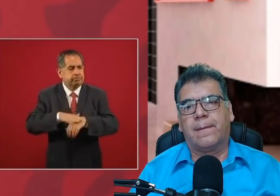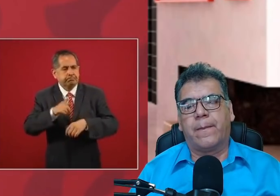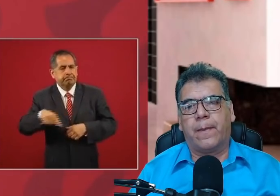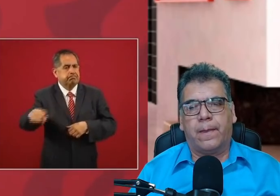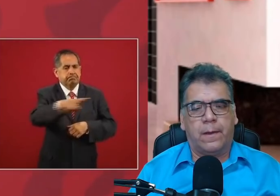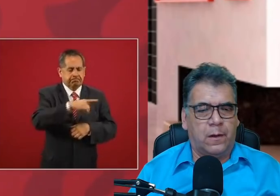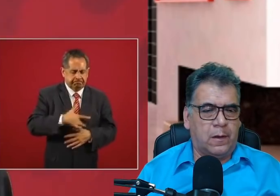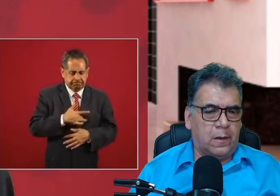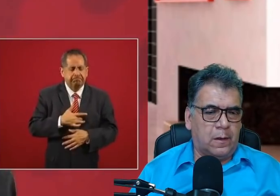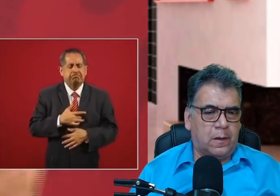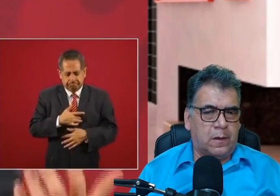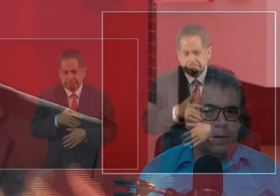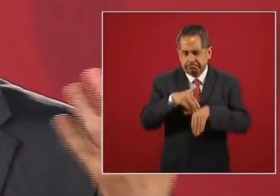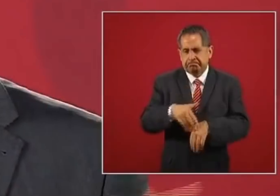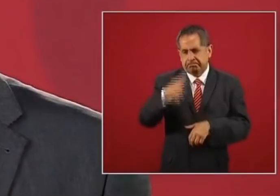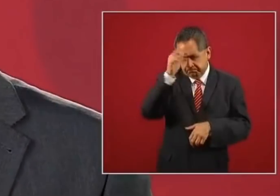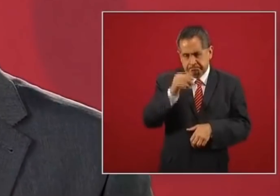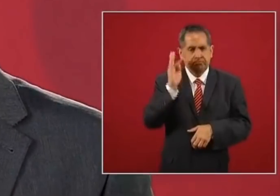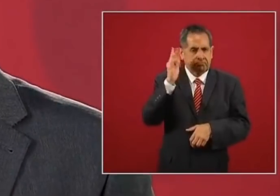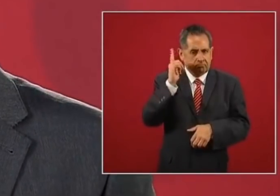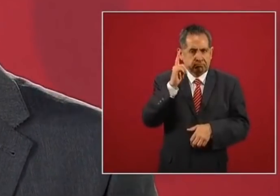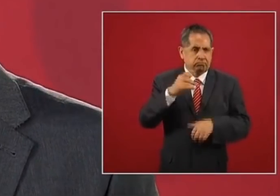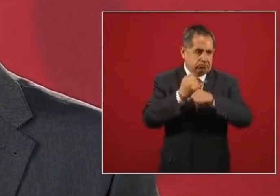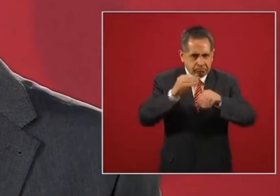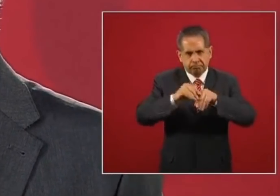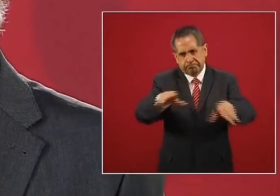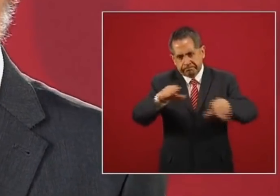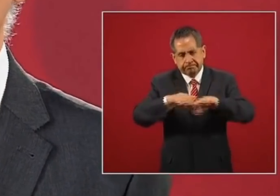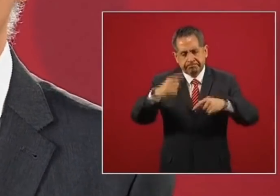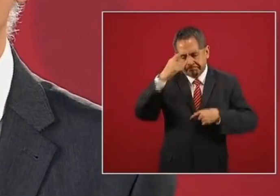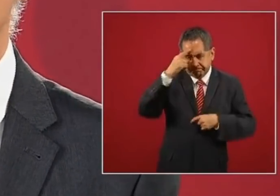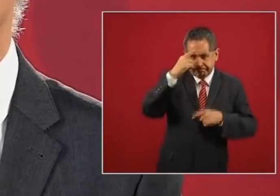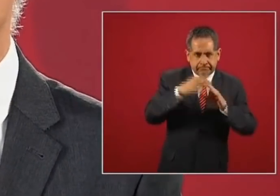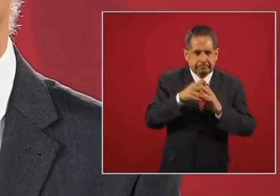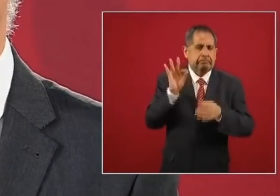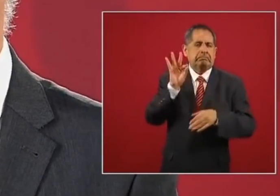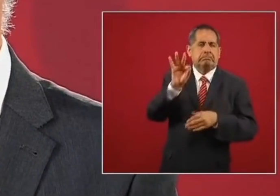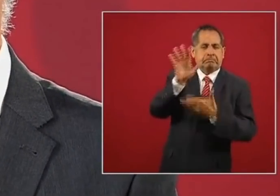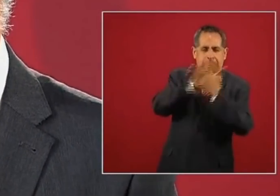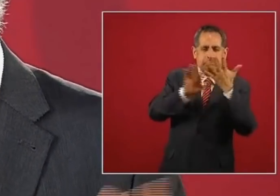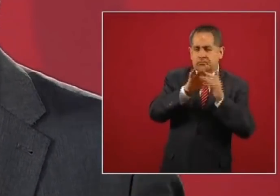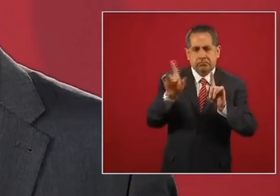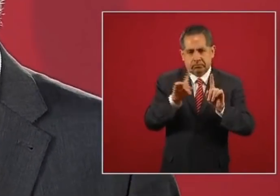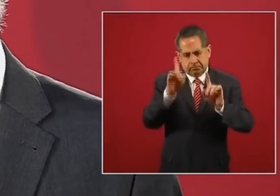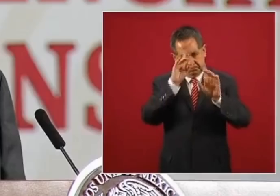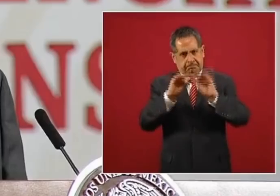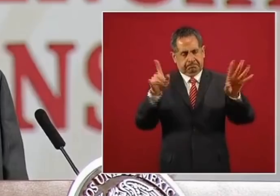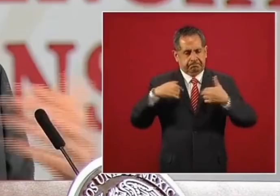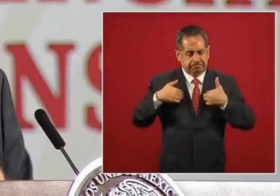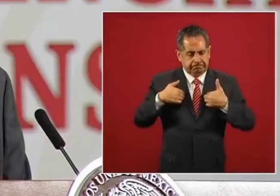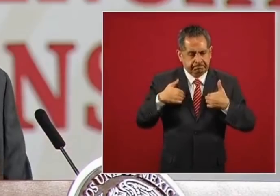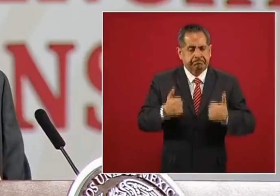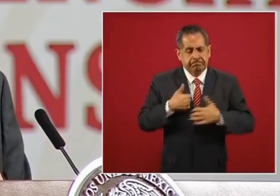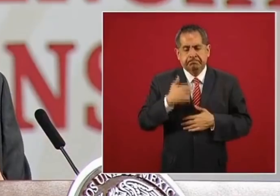por convencimiento, y esperamos que en parte por tener información y no desinformación, se persuadieron